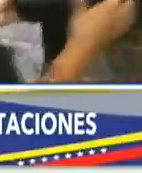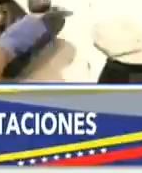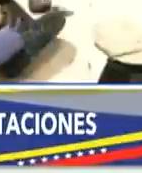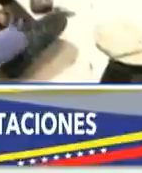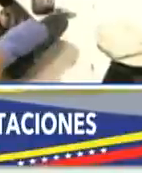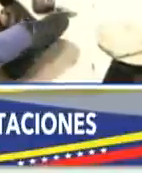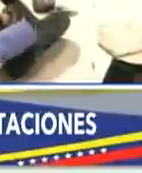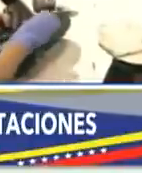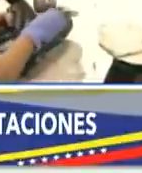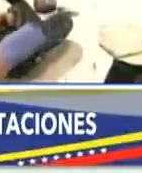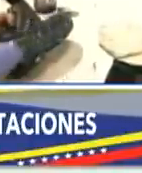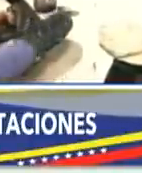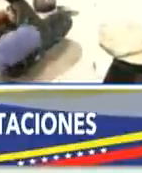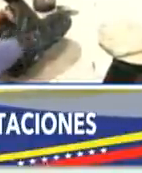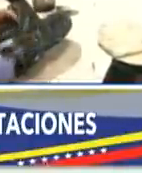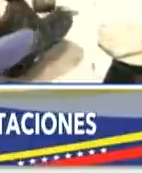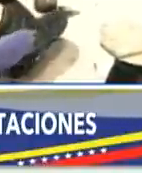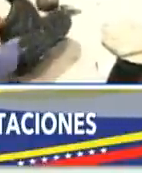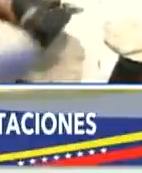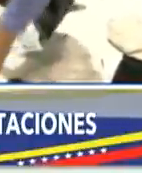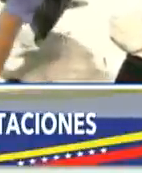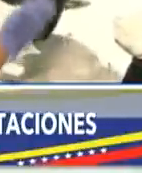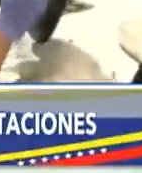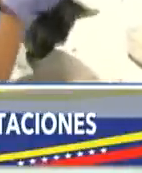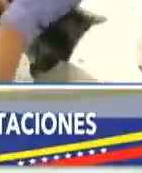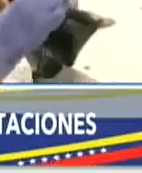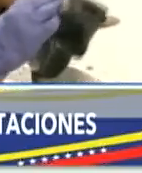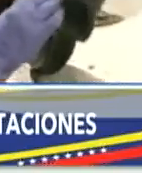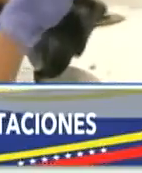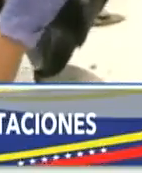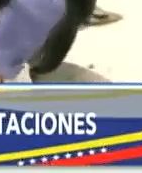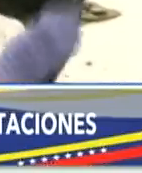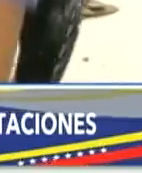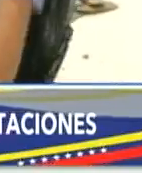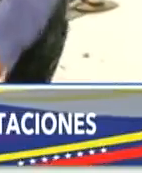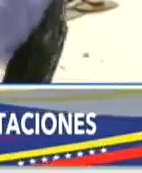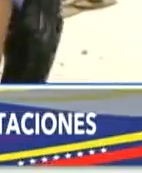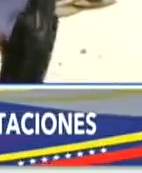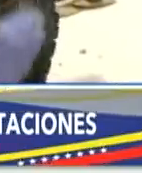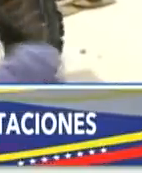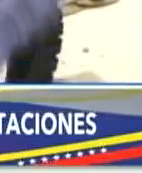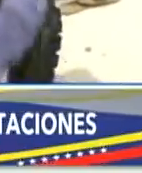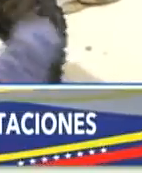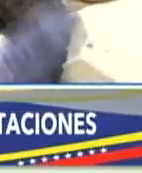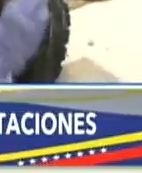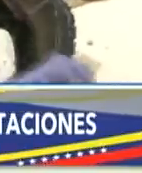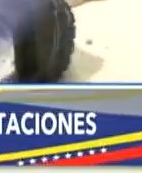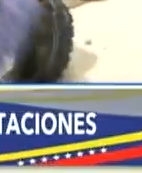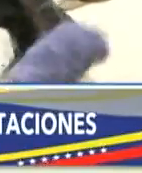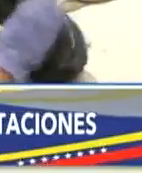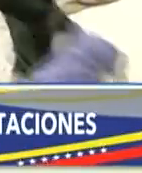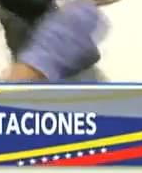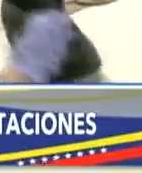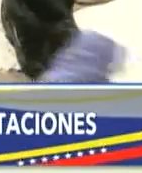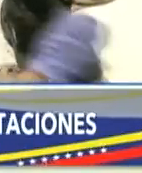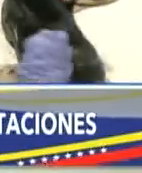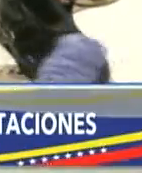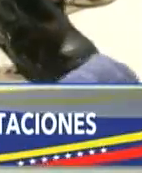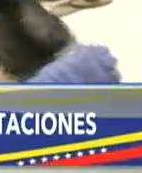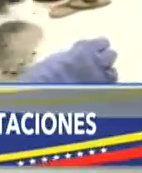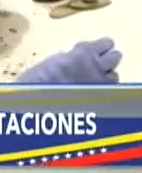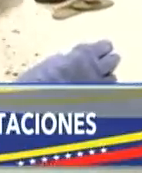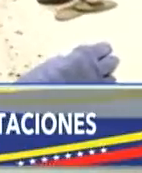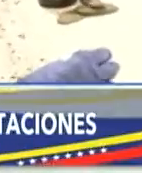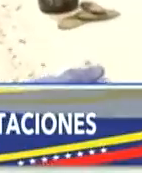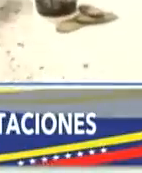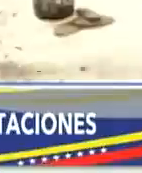diversificación de exportaciones sin afectar el abastecimiento interno del país o los precios internos. Eso es una regla de oro. Cuando uno cumple las reglas